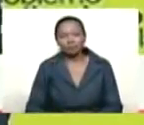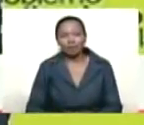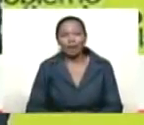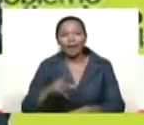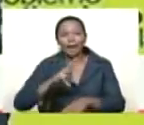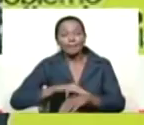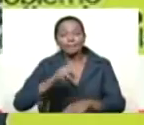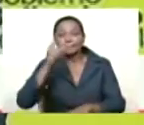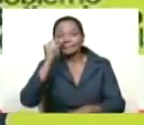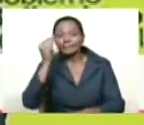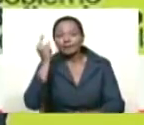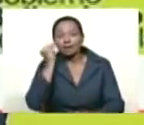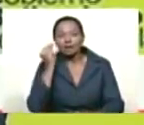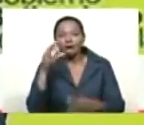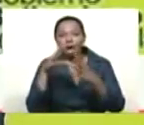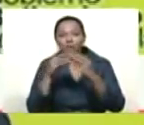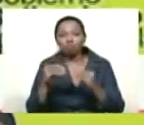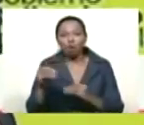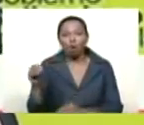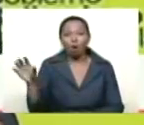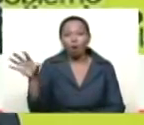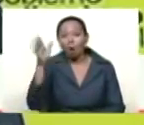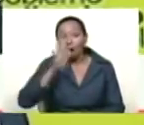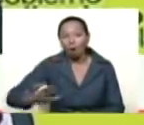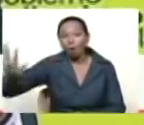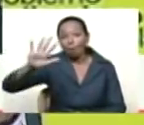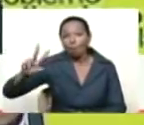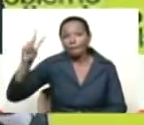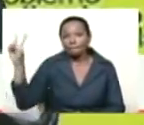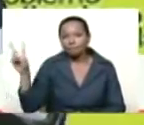médicos y médicas en todo el país.